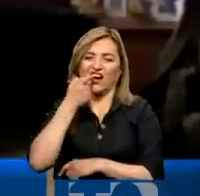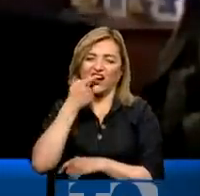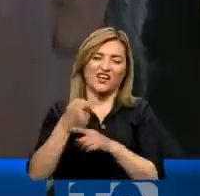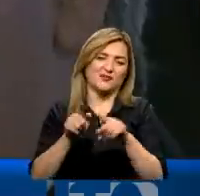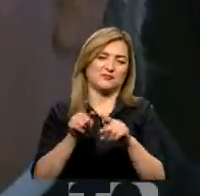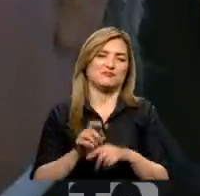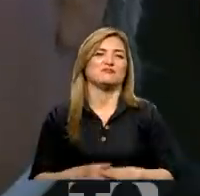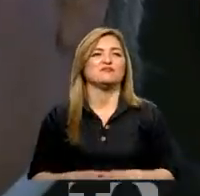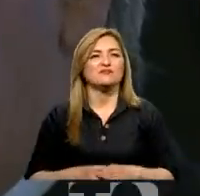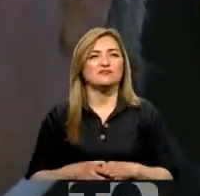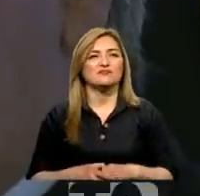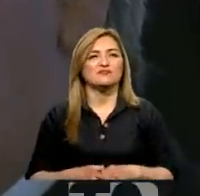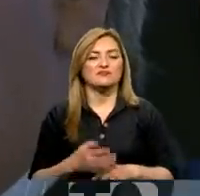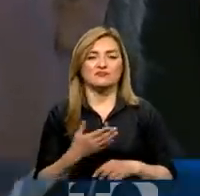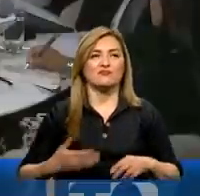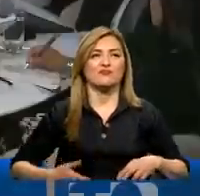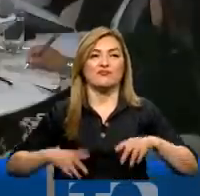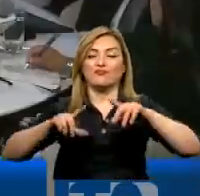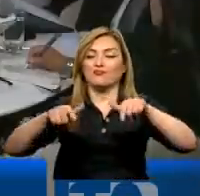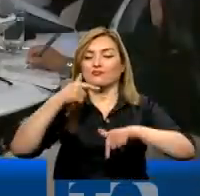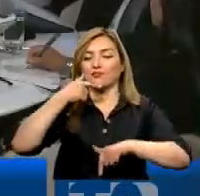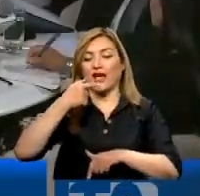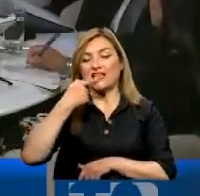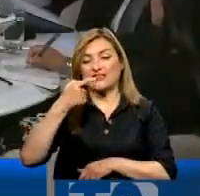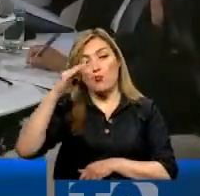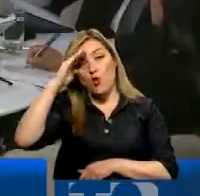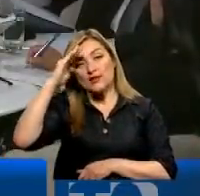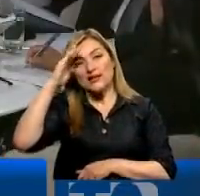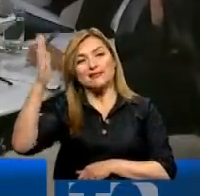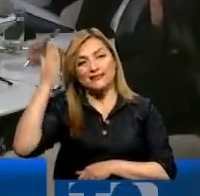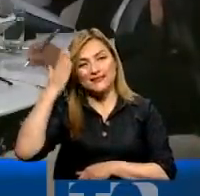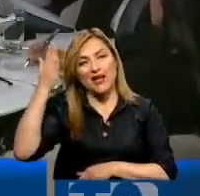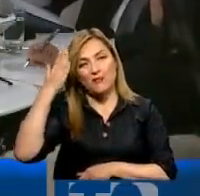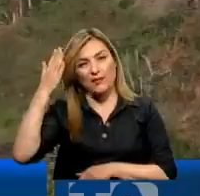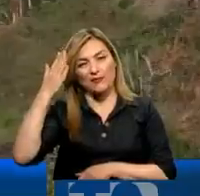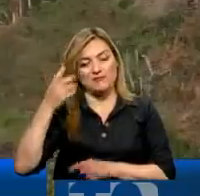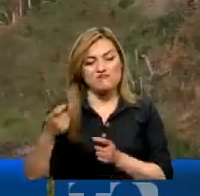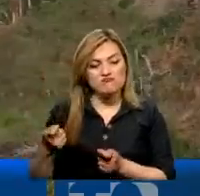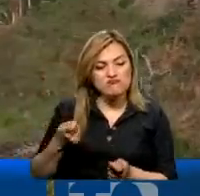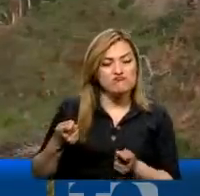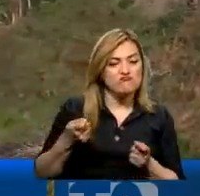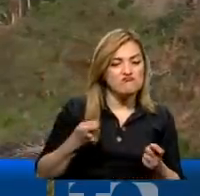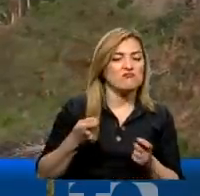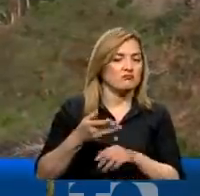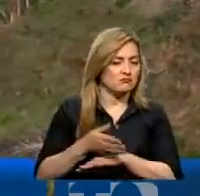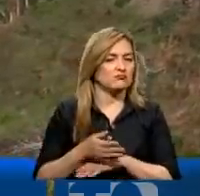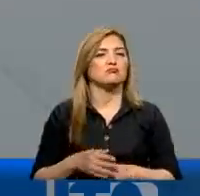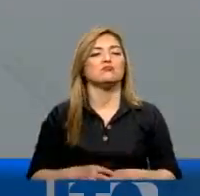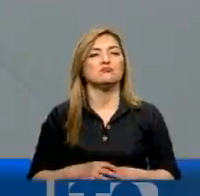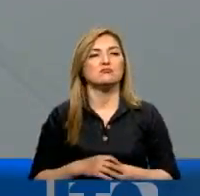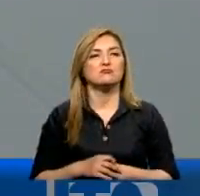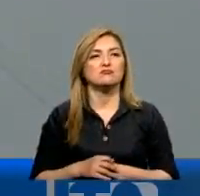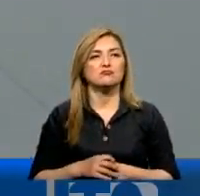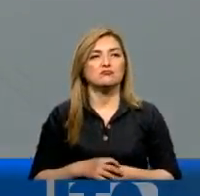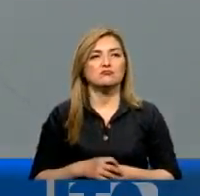minera ilegal. El presidente Moreno sostiene que la policía tiene la información y que actuará en el sector en el momento que